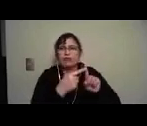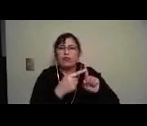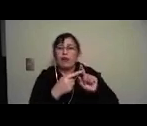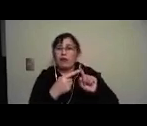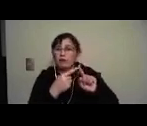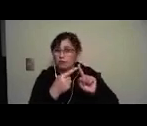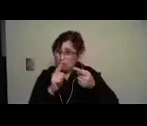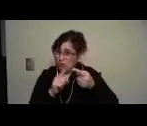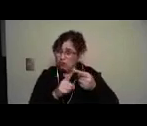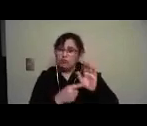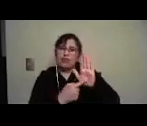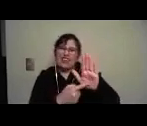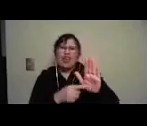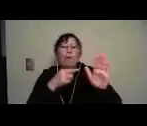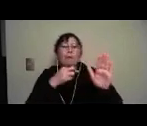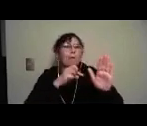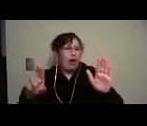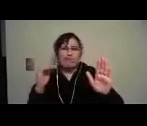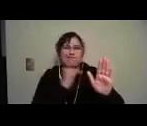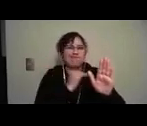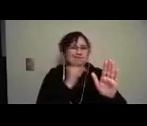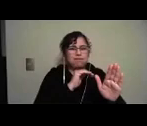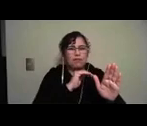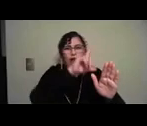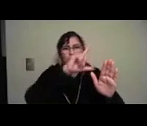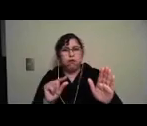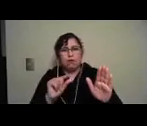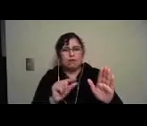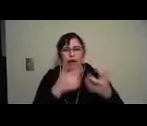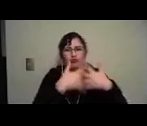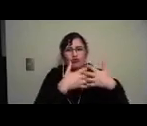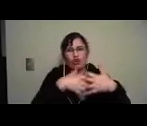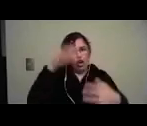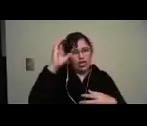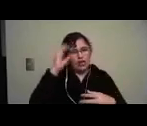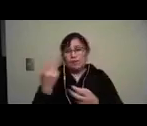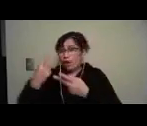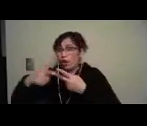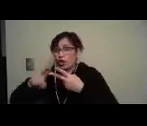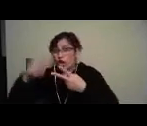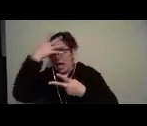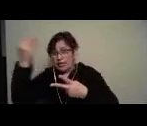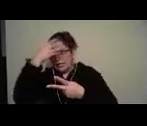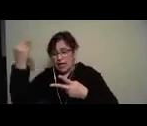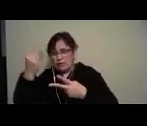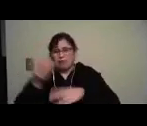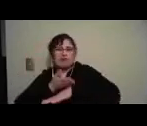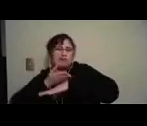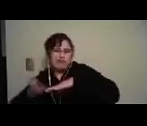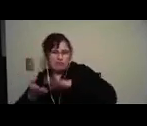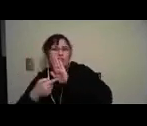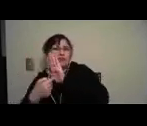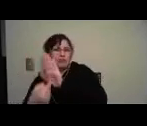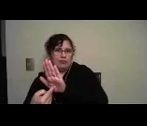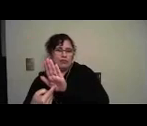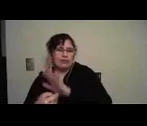empeorar mucho más rápidamente, ya. En contraparte también tenemos un Alzheimer que tiene una presentación tardía,